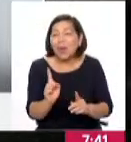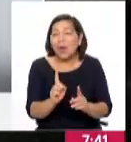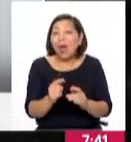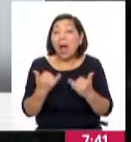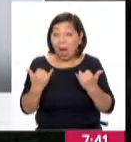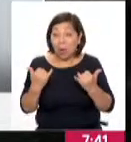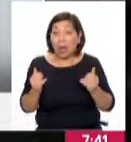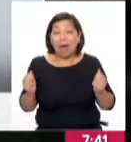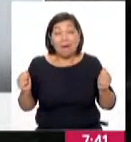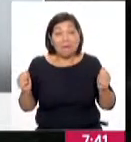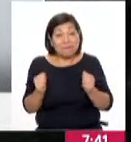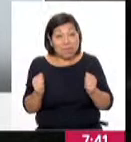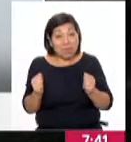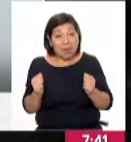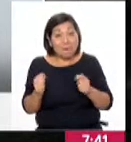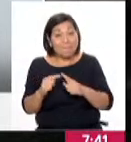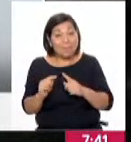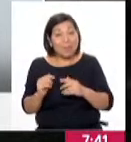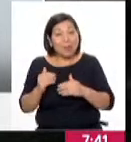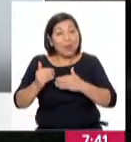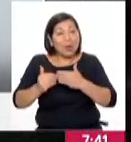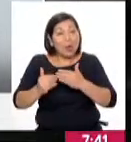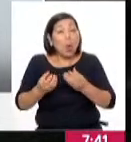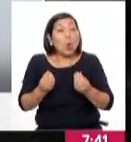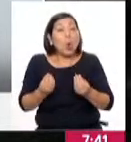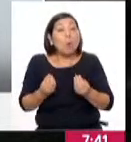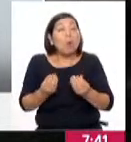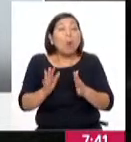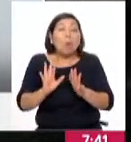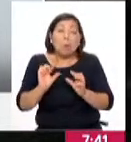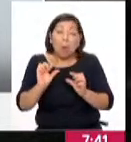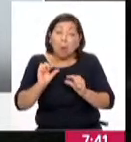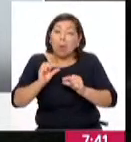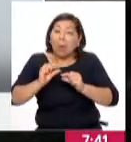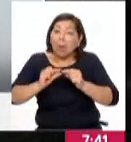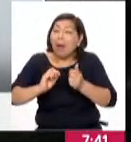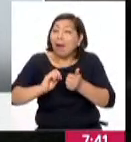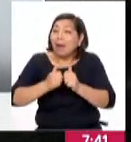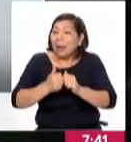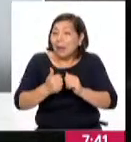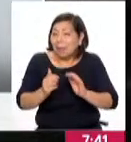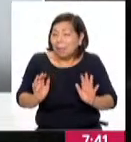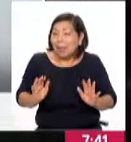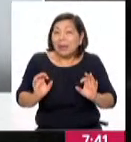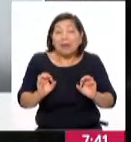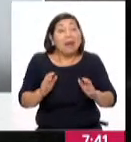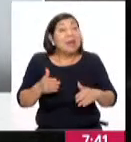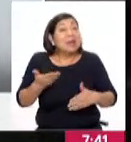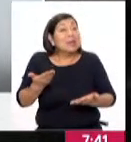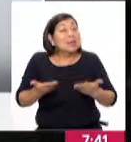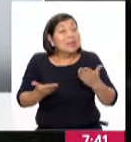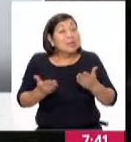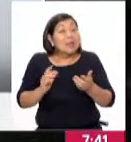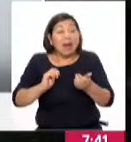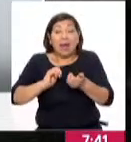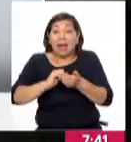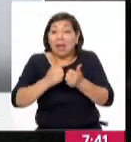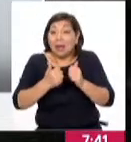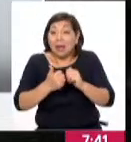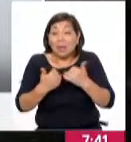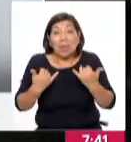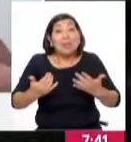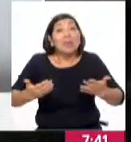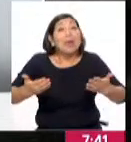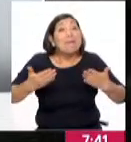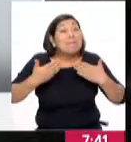no a una tendencia de condiciones cálidas y claro lo esperable Es que de repente la transición de este